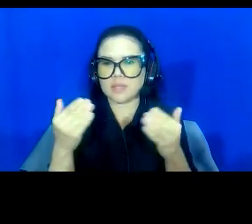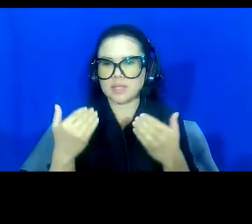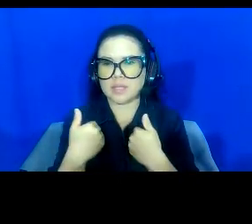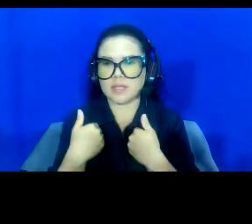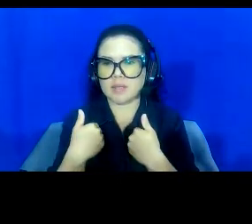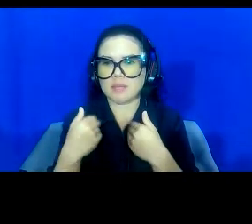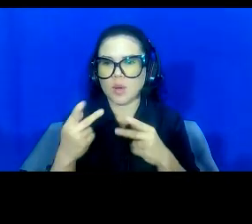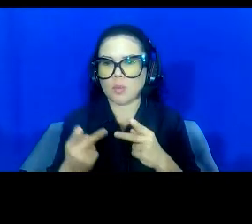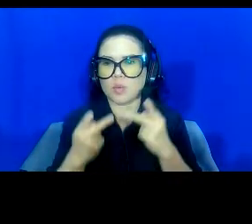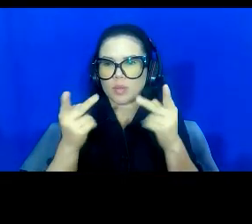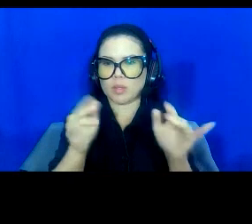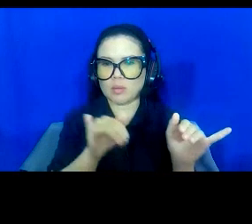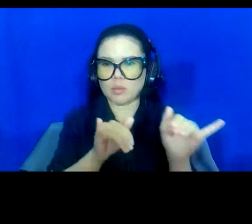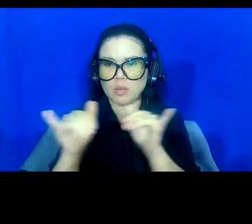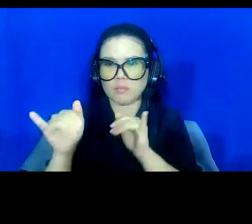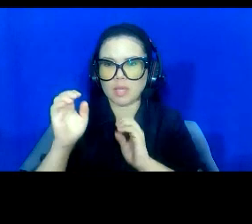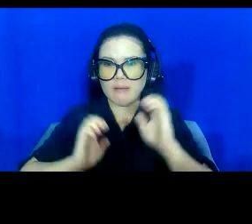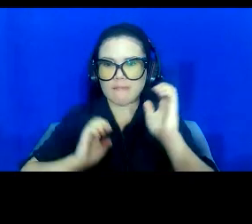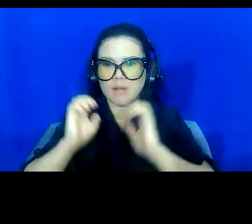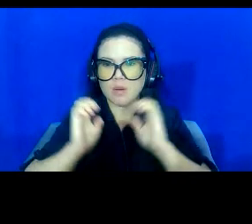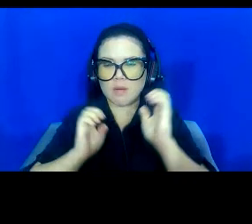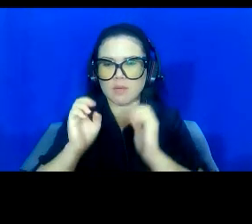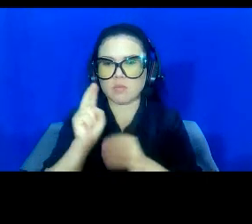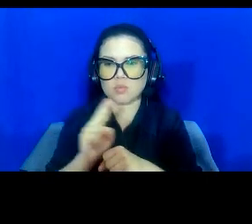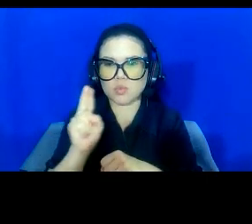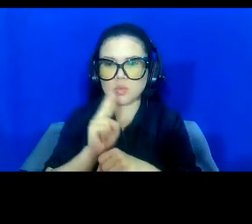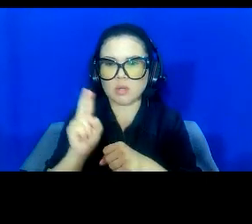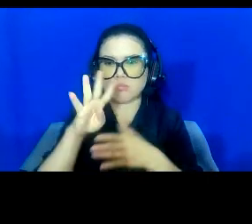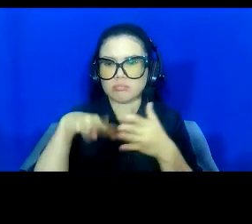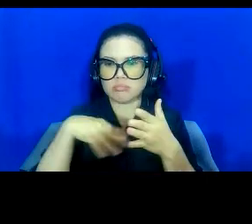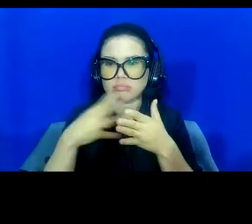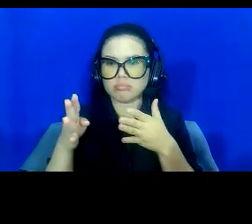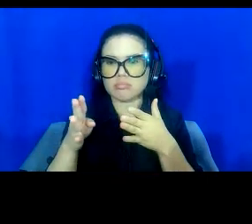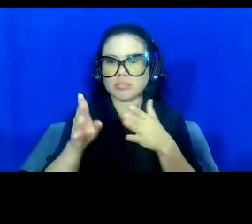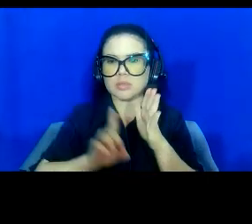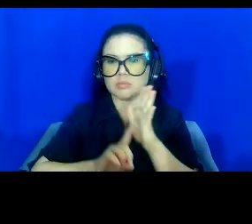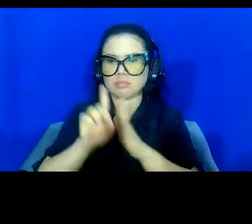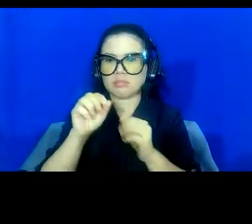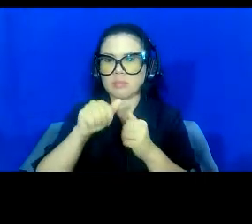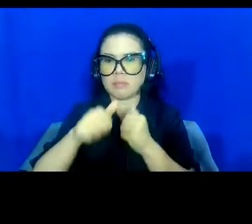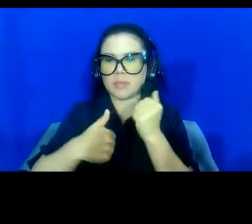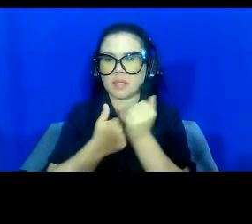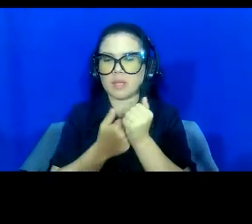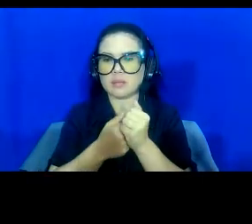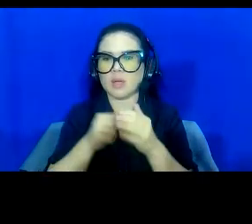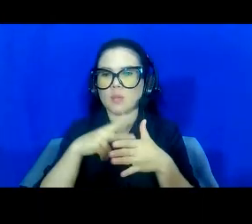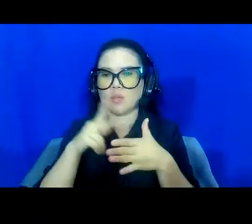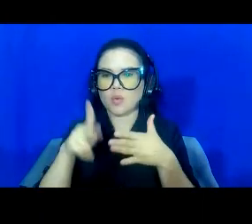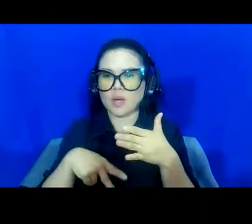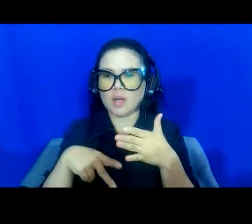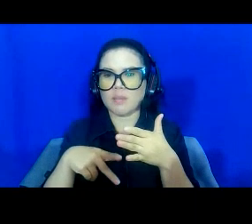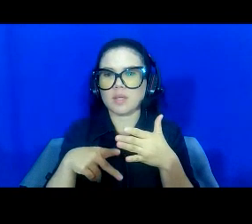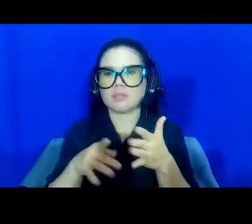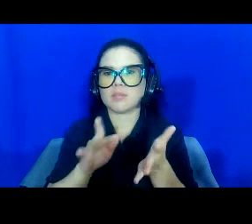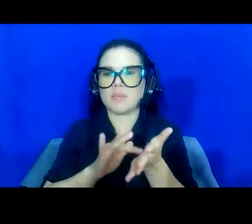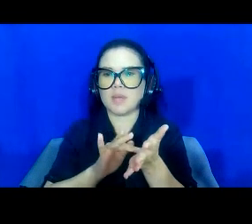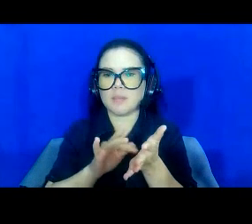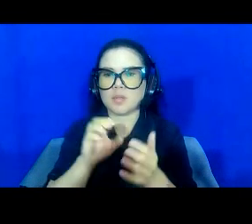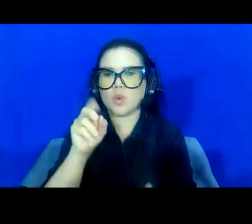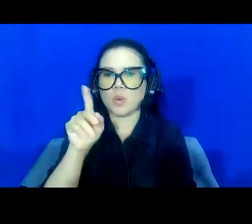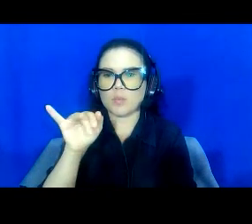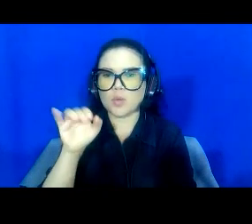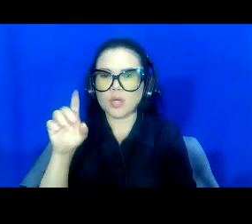propuesta y la evaluaban utilizando la rúbrica desarrollada por parte del programa Opioides y Sustancias. Una vez cada una de estas personas